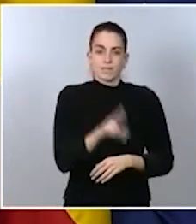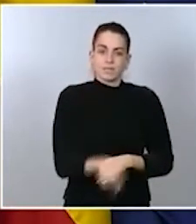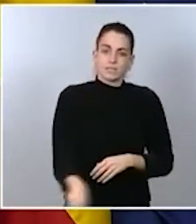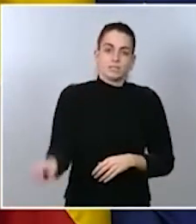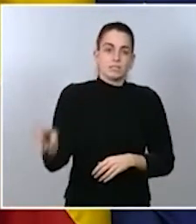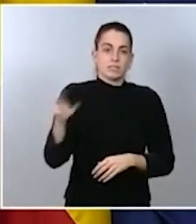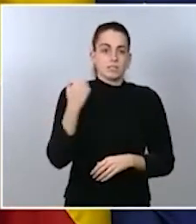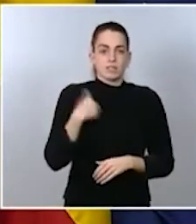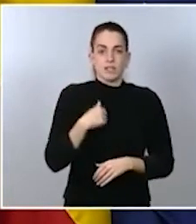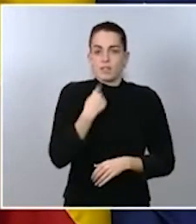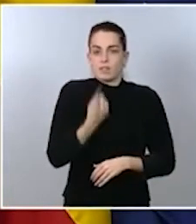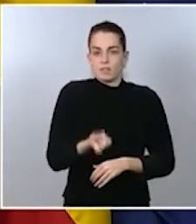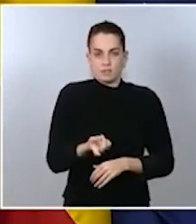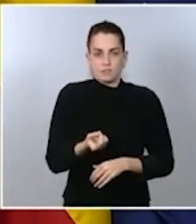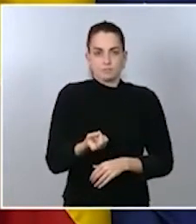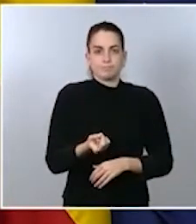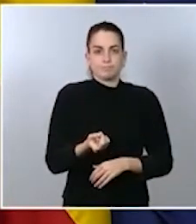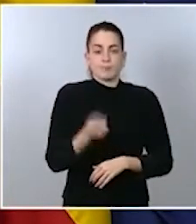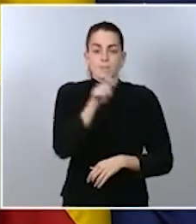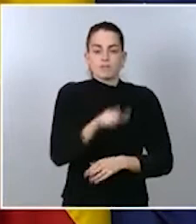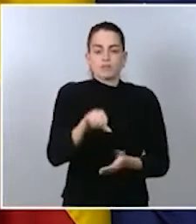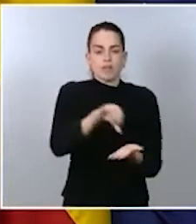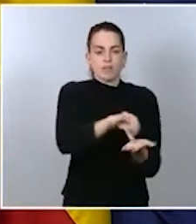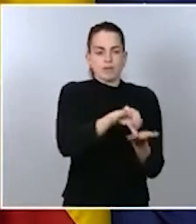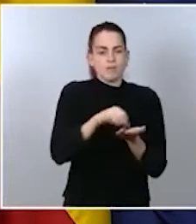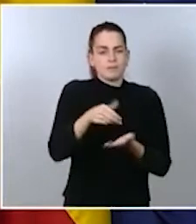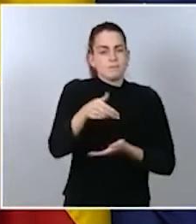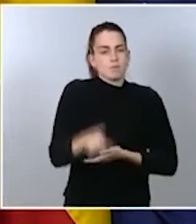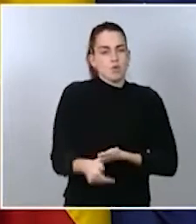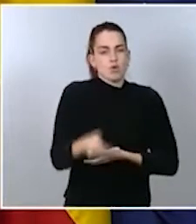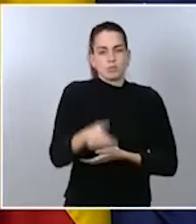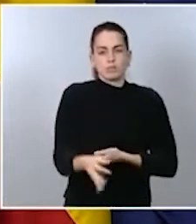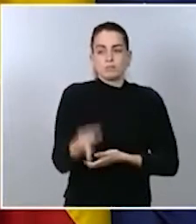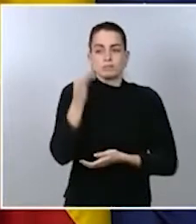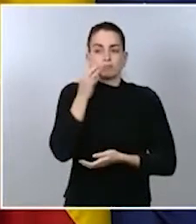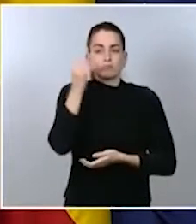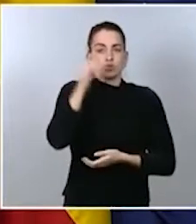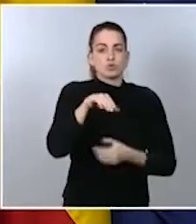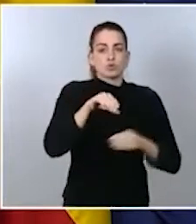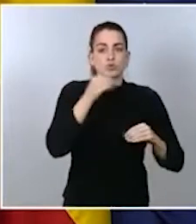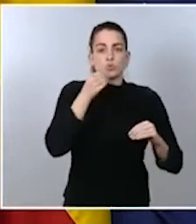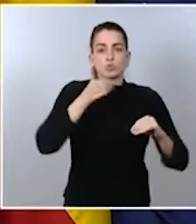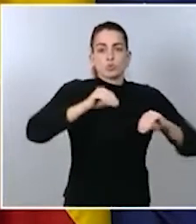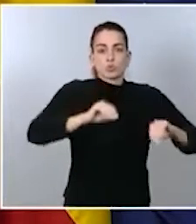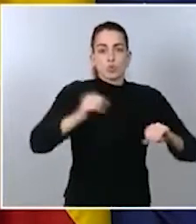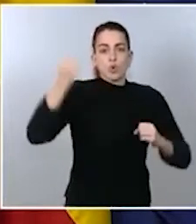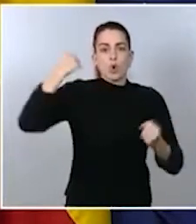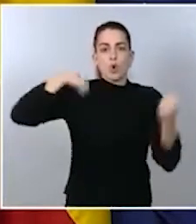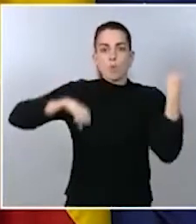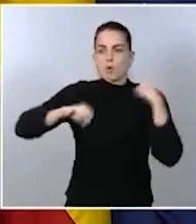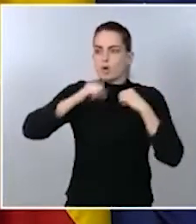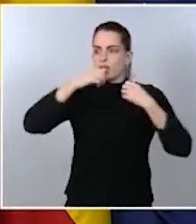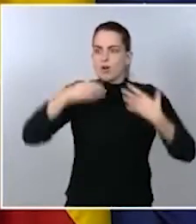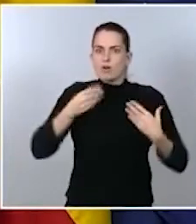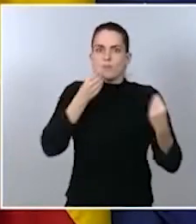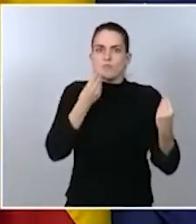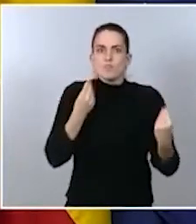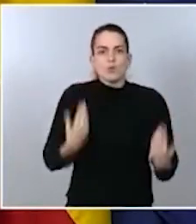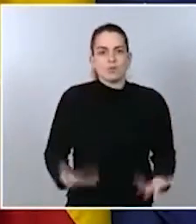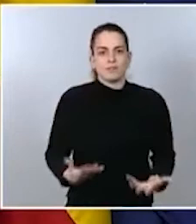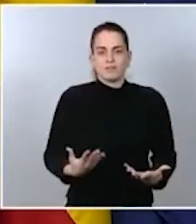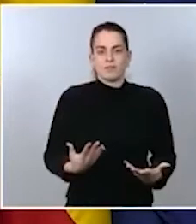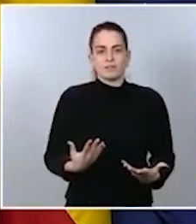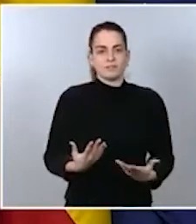importante que los ciudadanos y las ciudadanas cuyo comportamiento está siendo una vez más ejemplar tengan